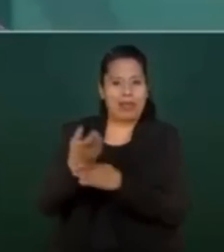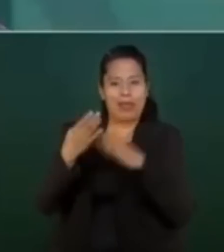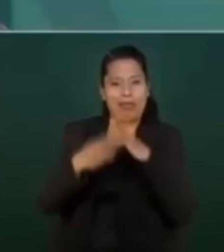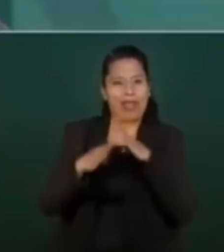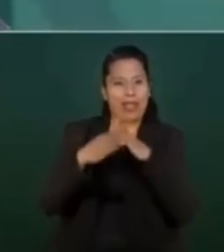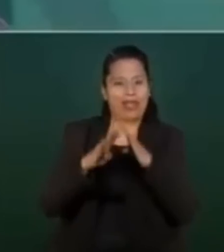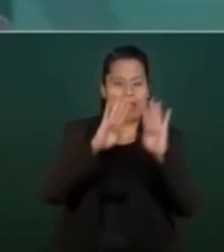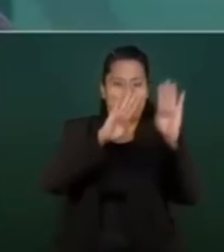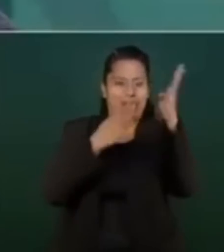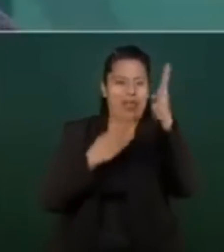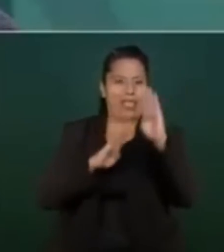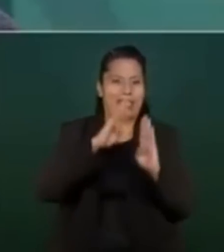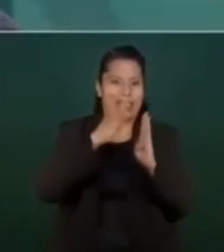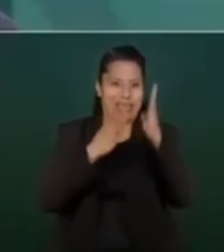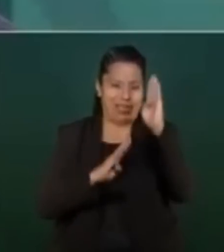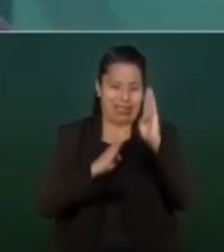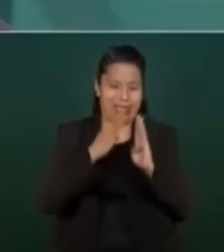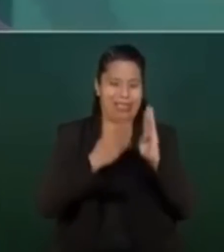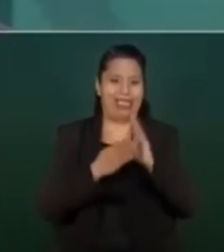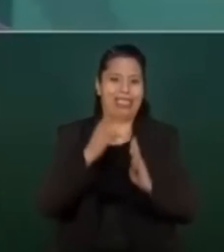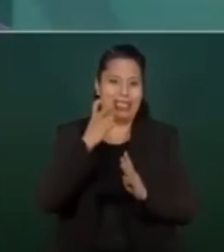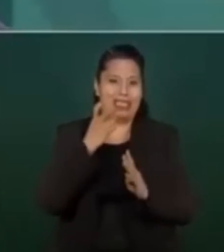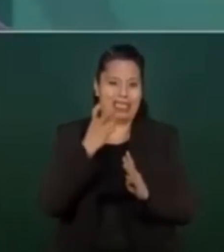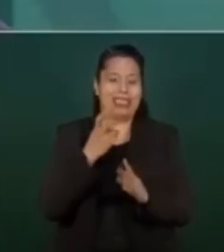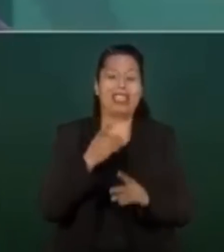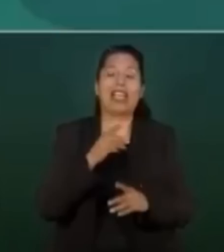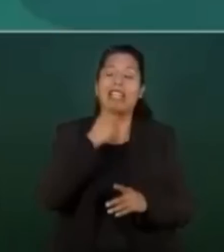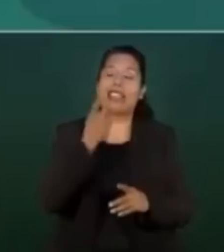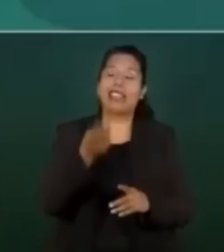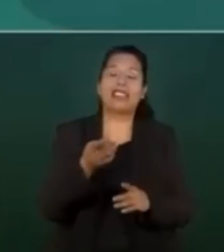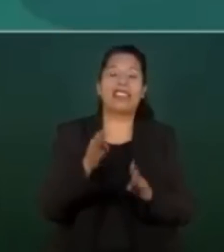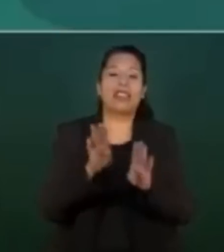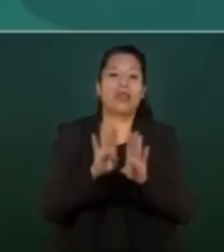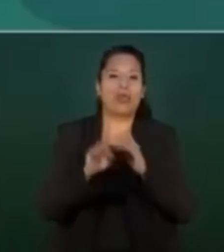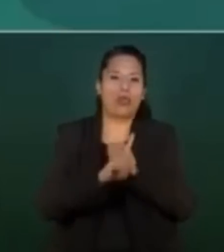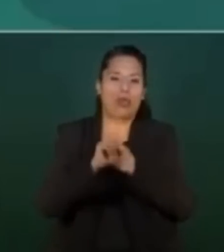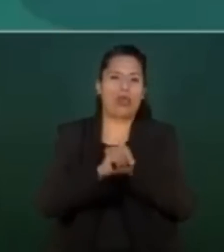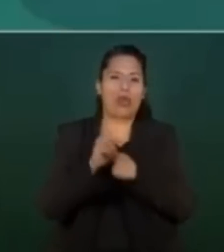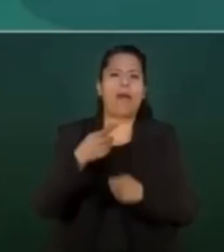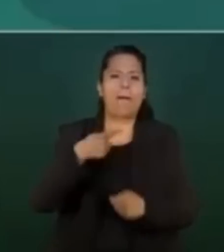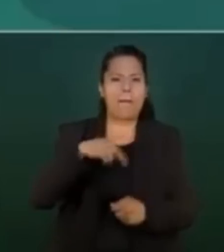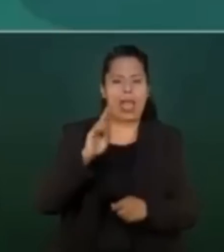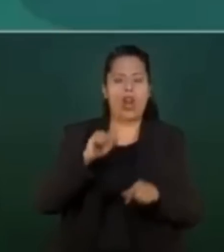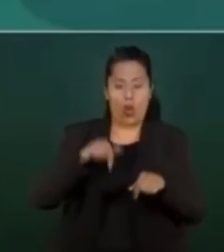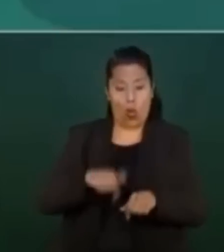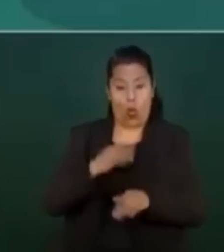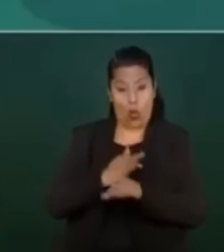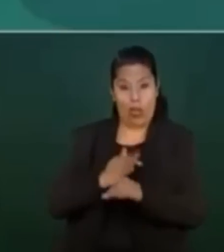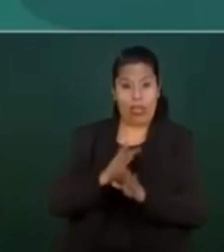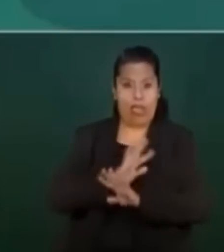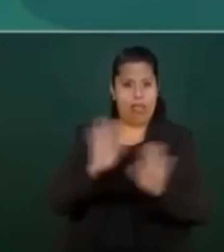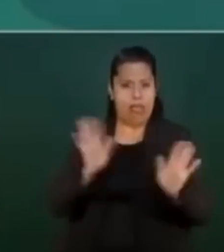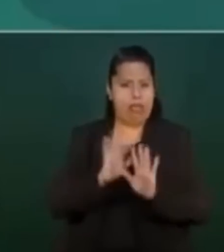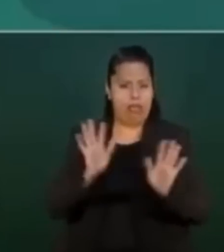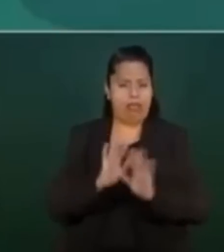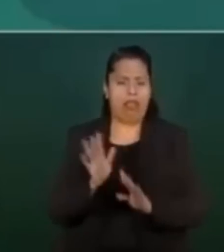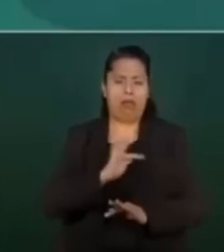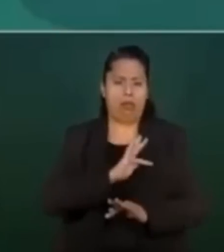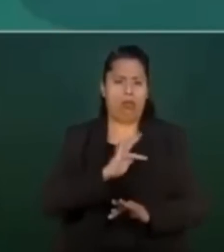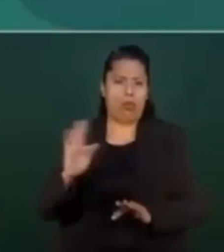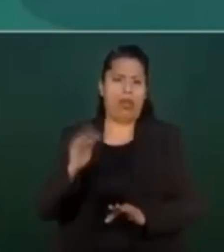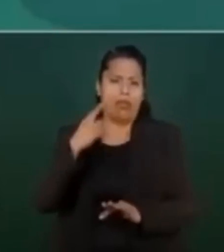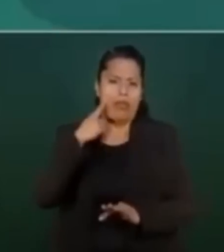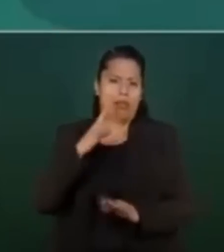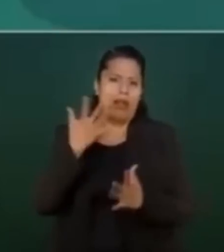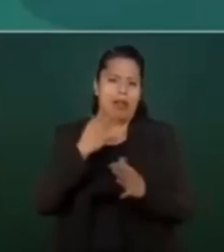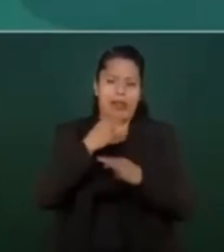Banco del Bienestar, en las sucursales del Banco del Bienestar, pero ya se normalizó para informarle a todos